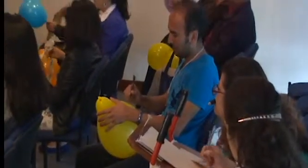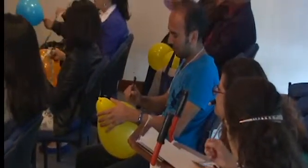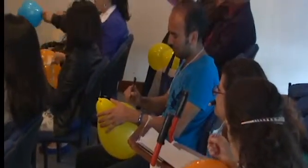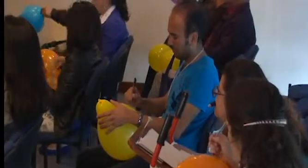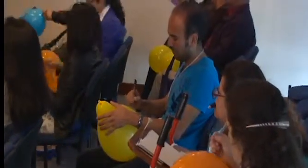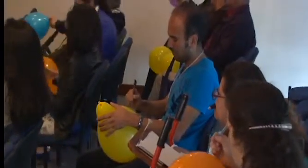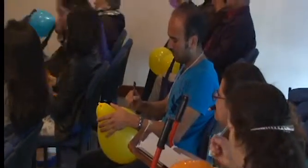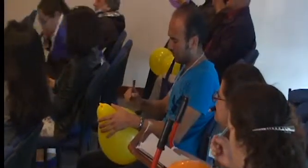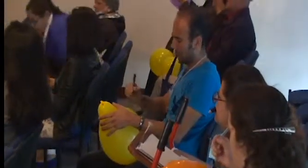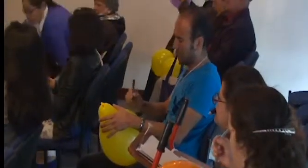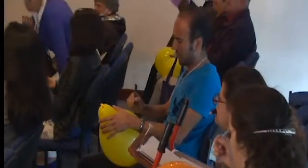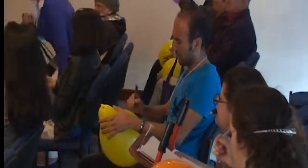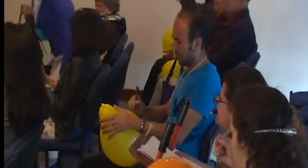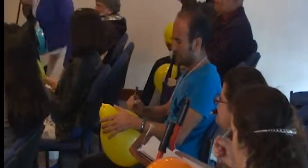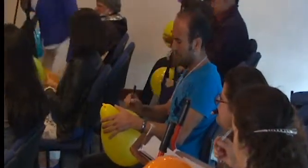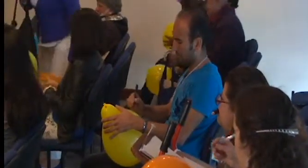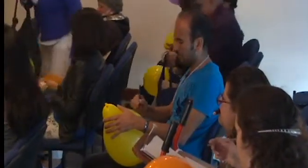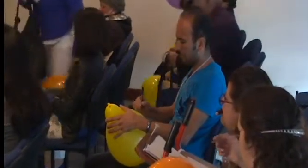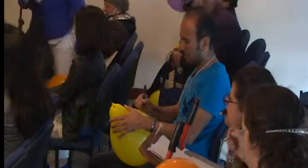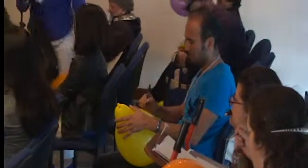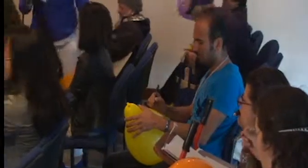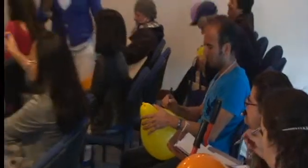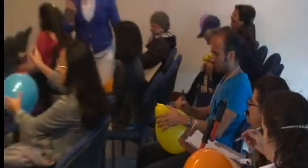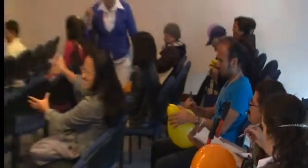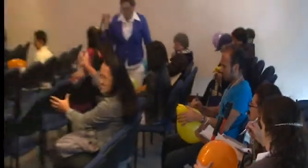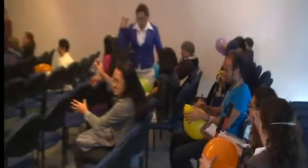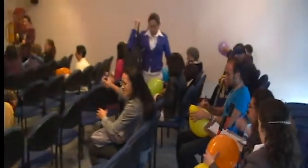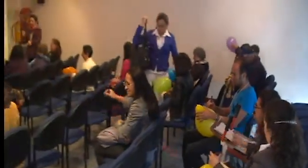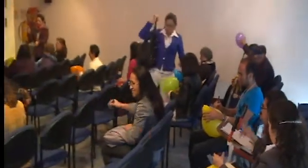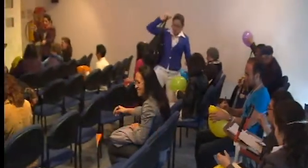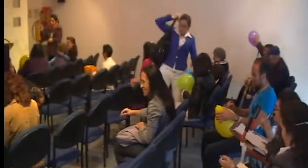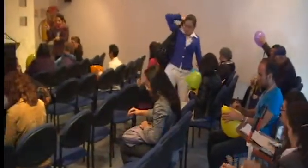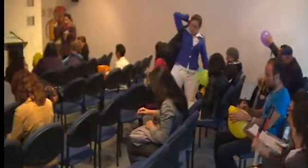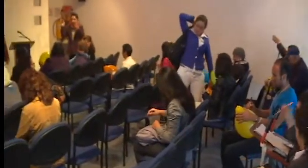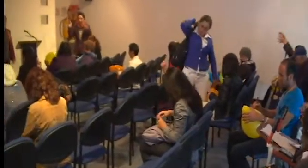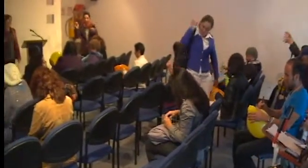Vamos a romper esa bomba para que se vaya lejos todo eso.